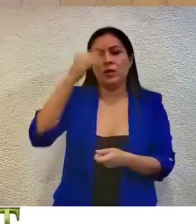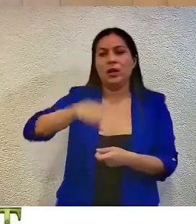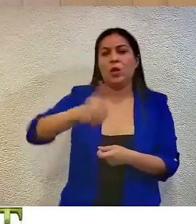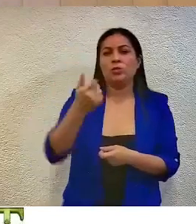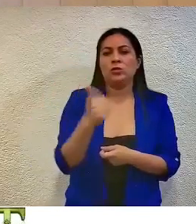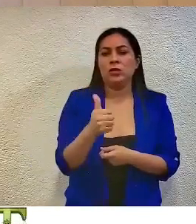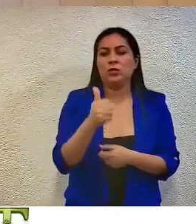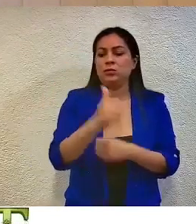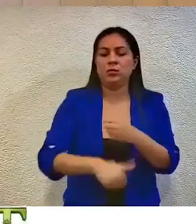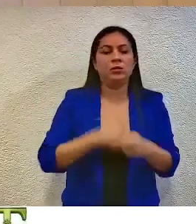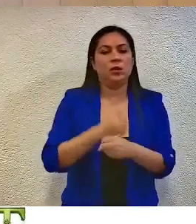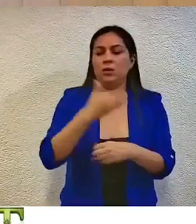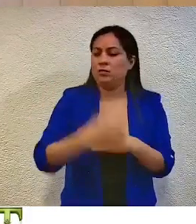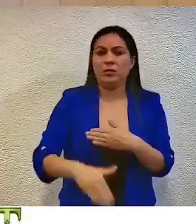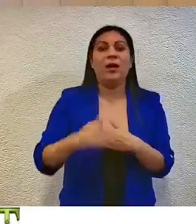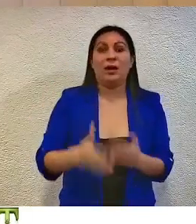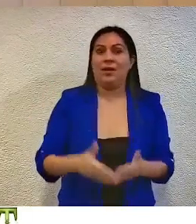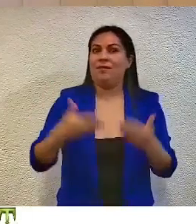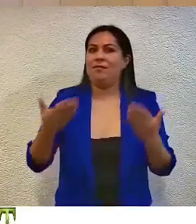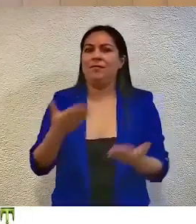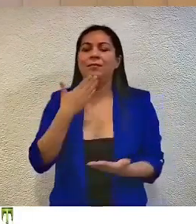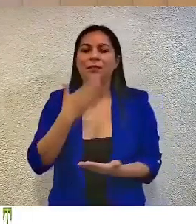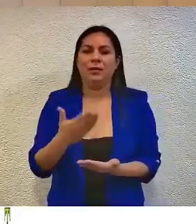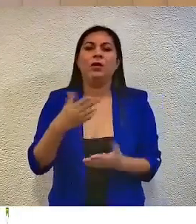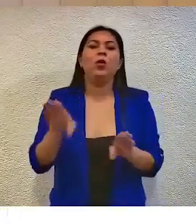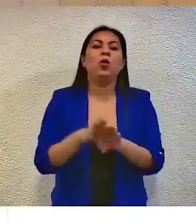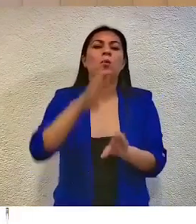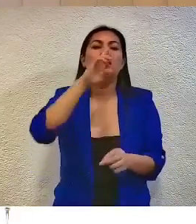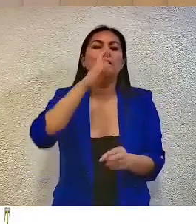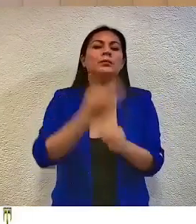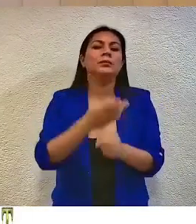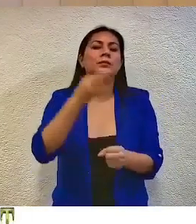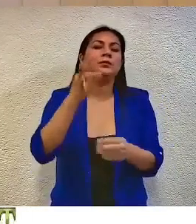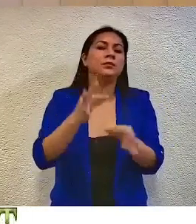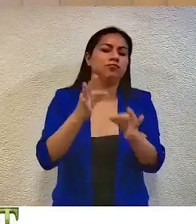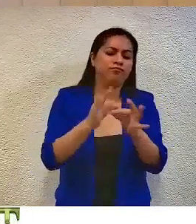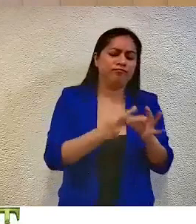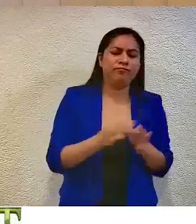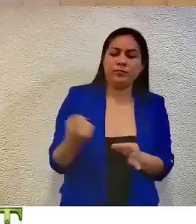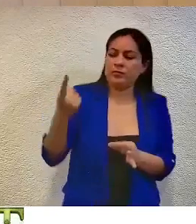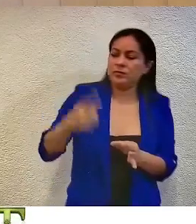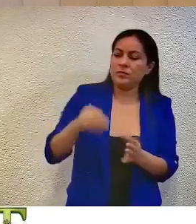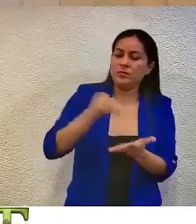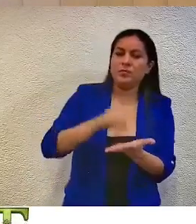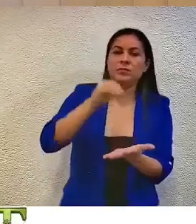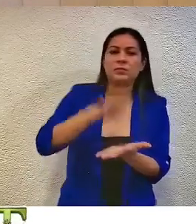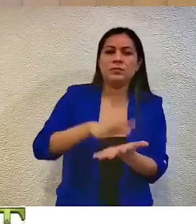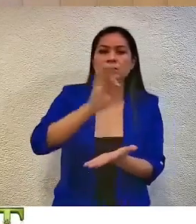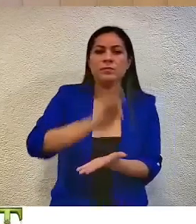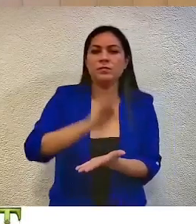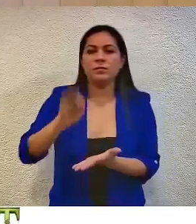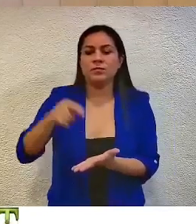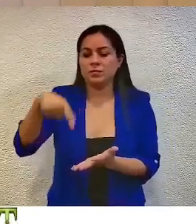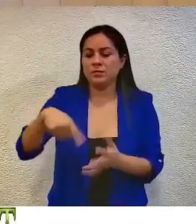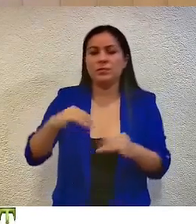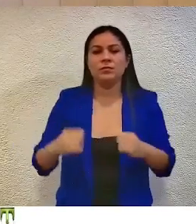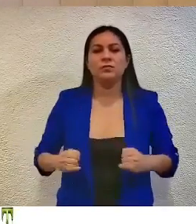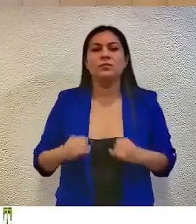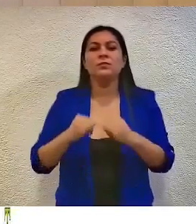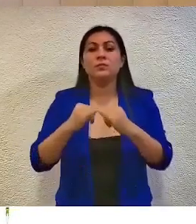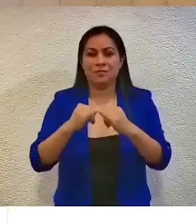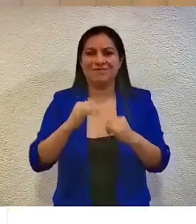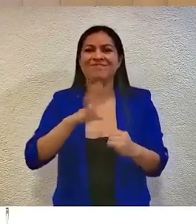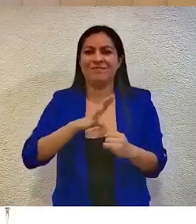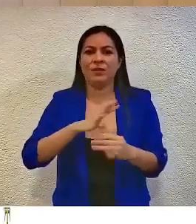del presente año. Ahora bien, como la responsable cumplió con lo mandatado dentro del plazo establecido, este pleno del Tribunal Electoral tiene